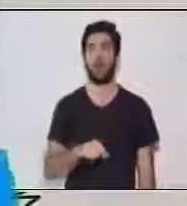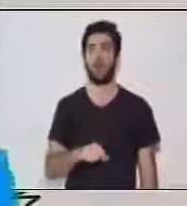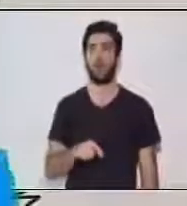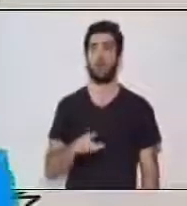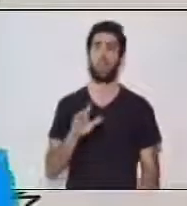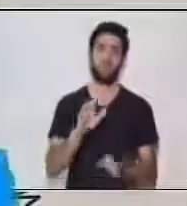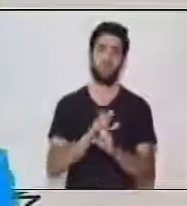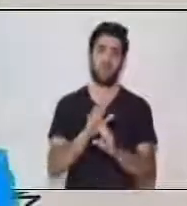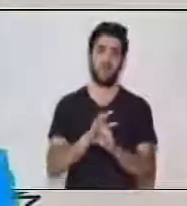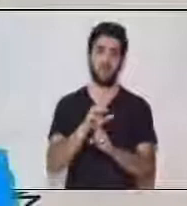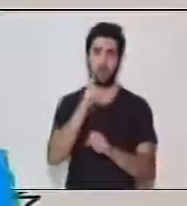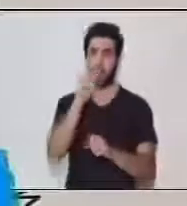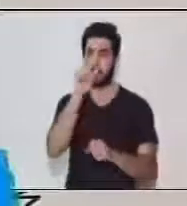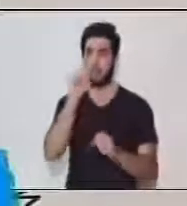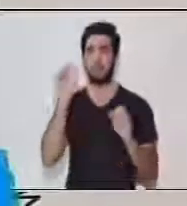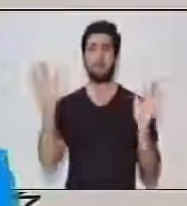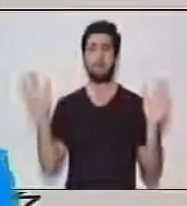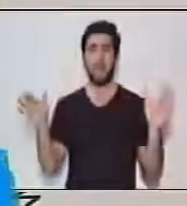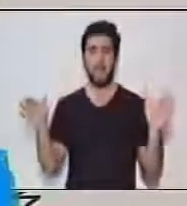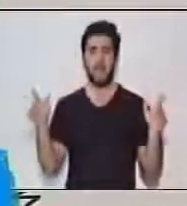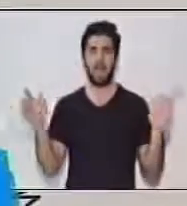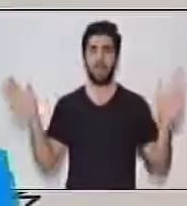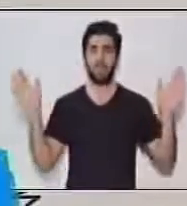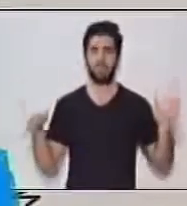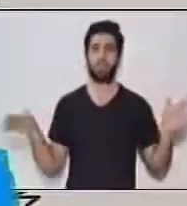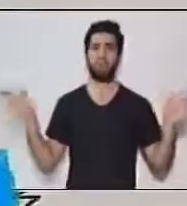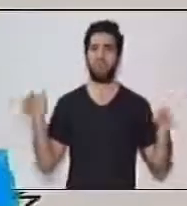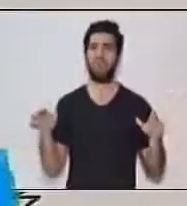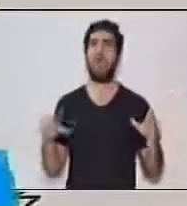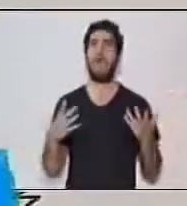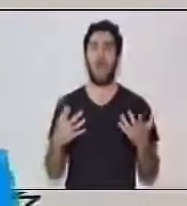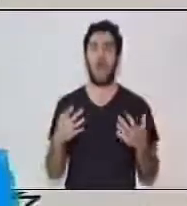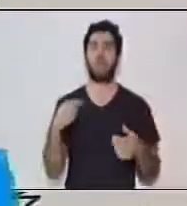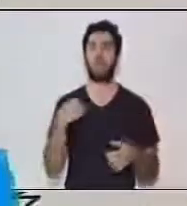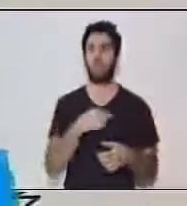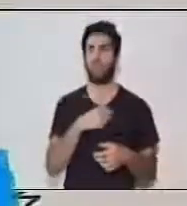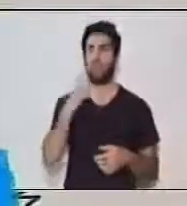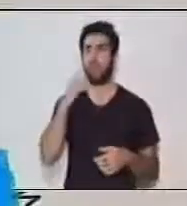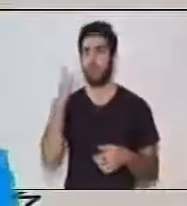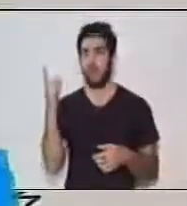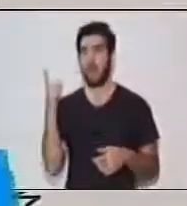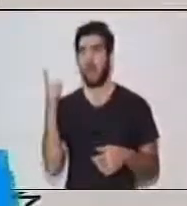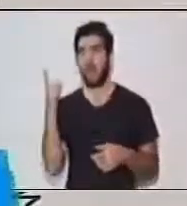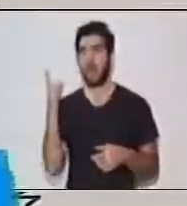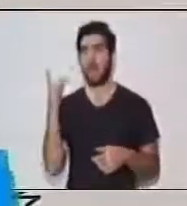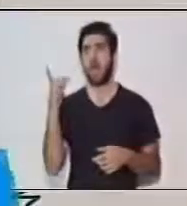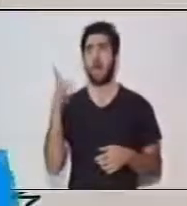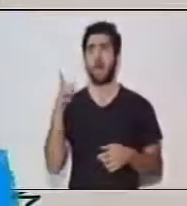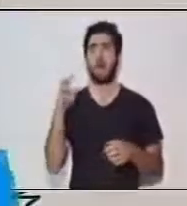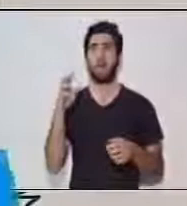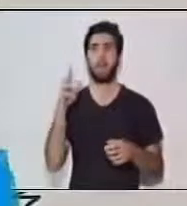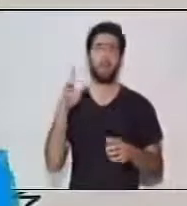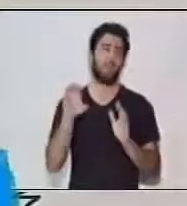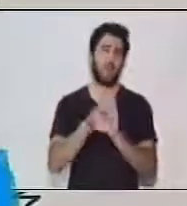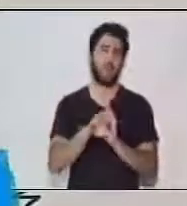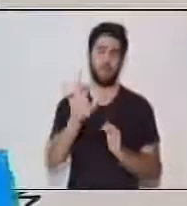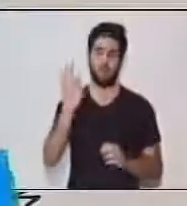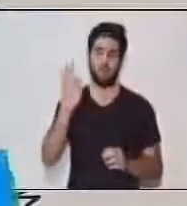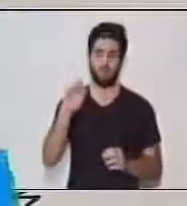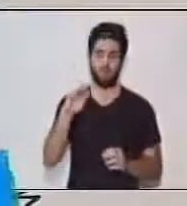en la naturaleza de muchas aves o de algunos insectos, podemos considerar, y se ha medido, que el abejorro, por